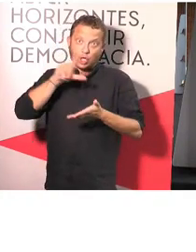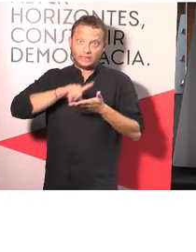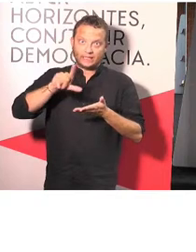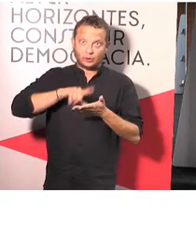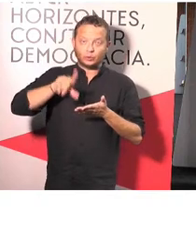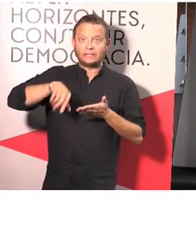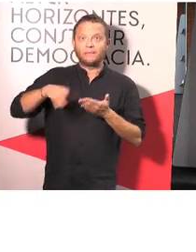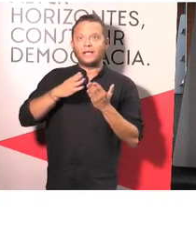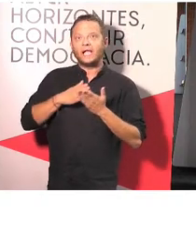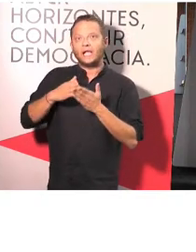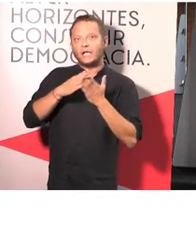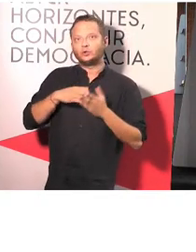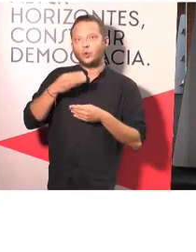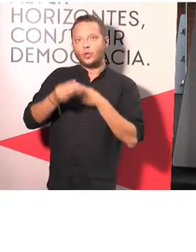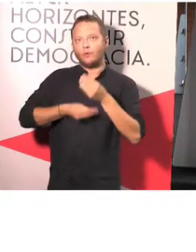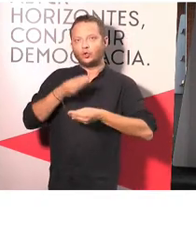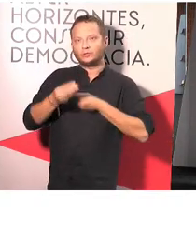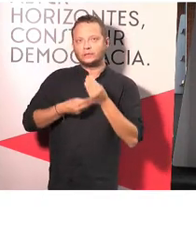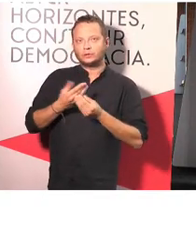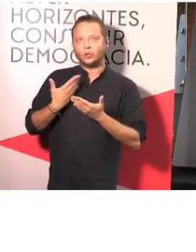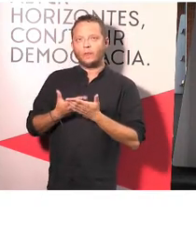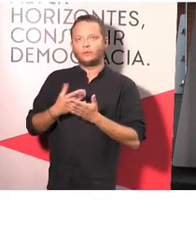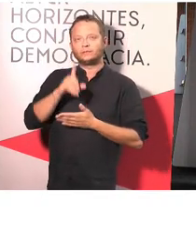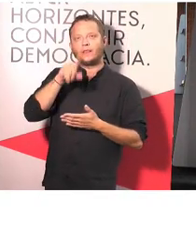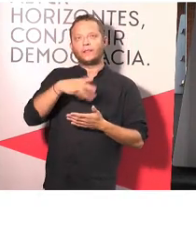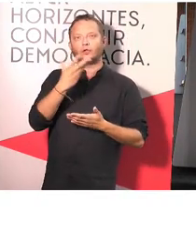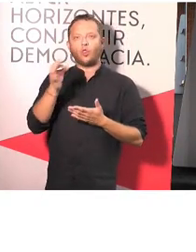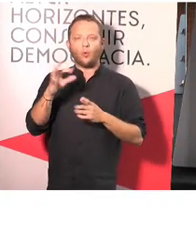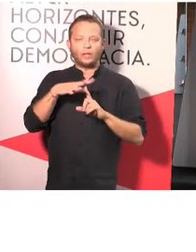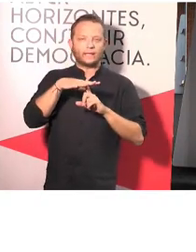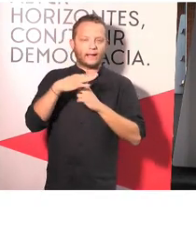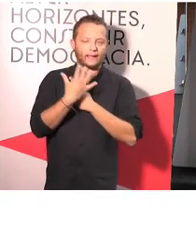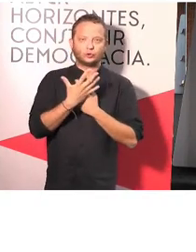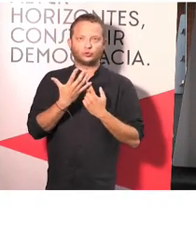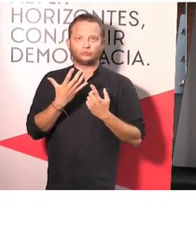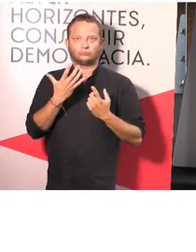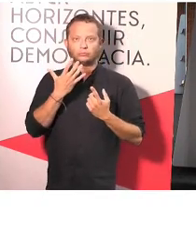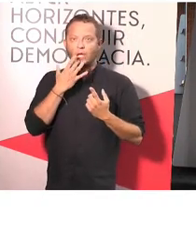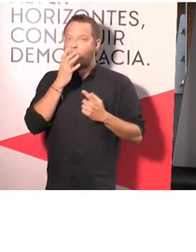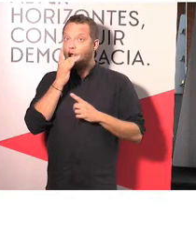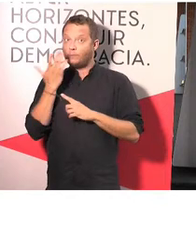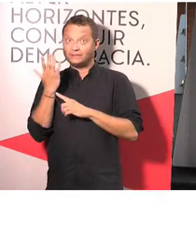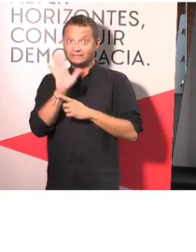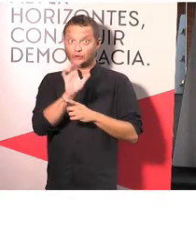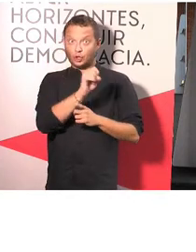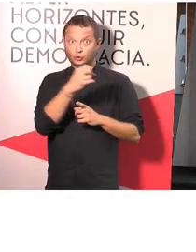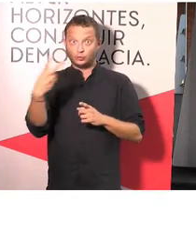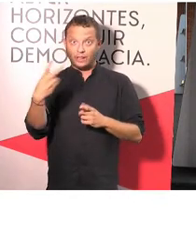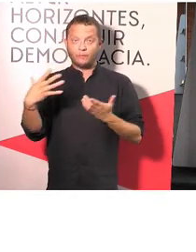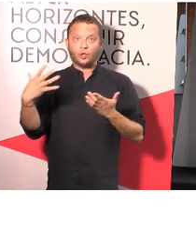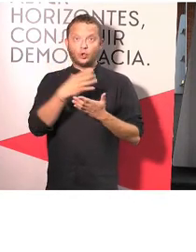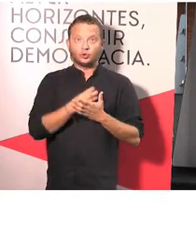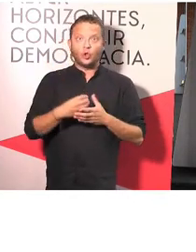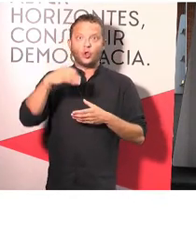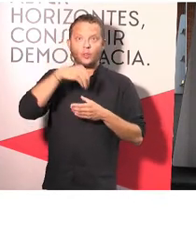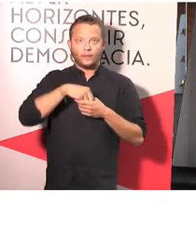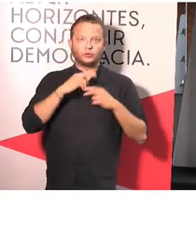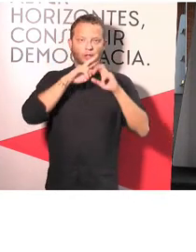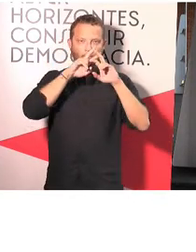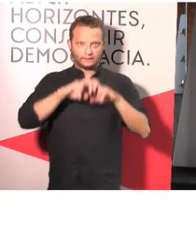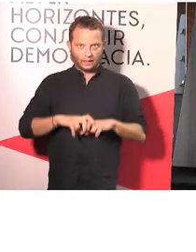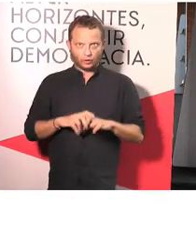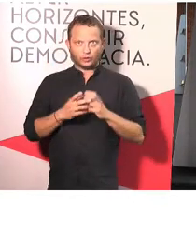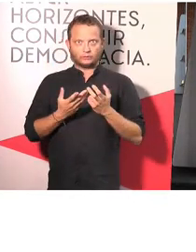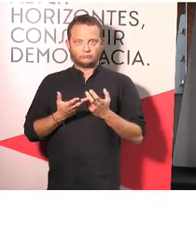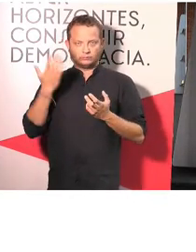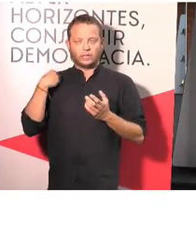también de estudios que hemos desarrollado con una muestra de 150 casos, ¿no? Como, yo ahora os presento los resultados, pero todo esto detrás hay como investigaciones,